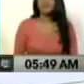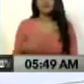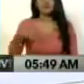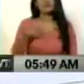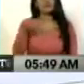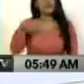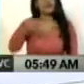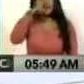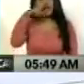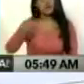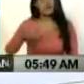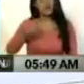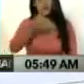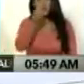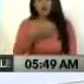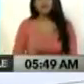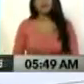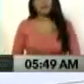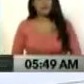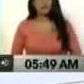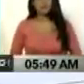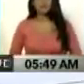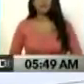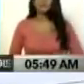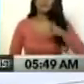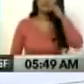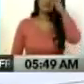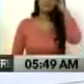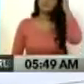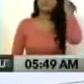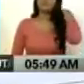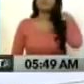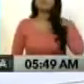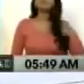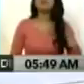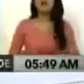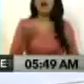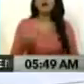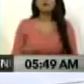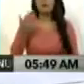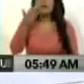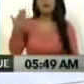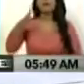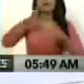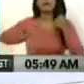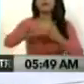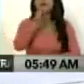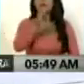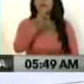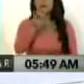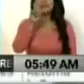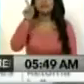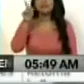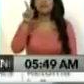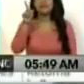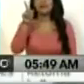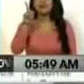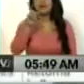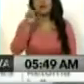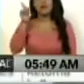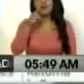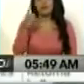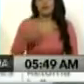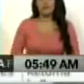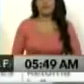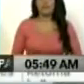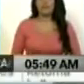sí, de este año. Vamos a tener otro pro en digital. Así es, vamos a repasar entonces a esta hora últimas noticias que nos trae en su página principal. Lo siguiente